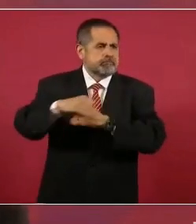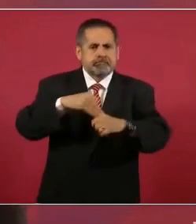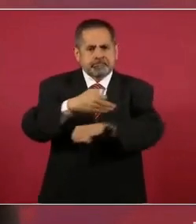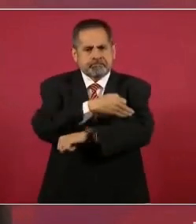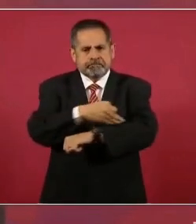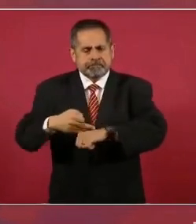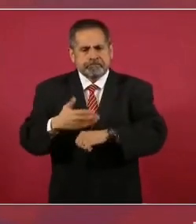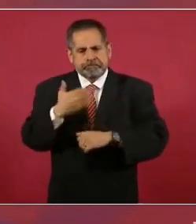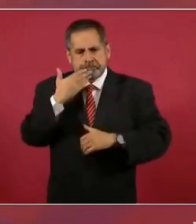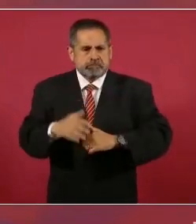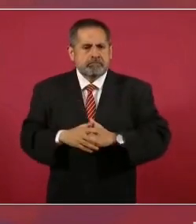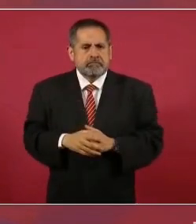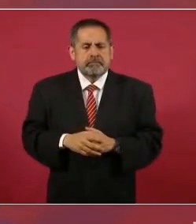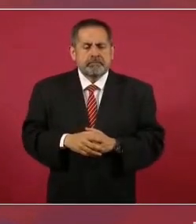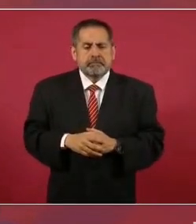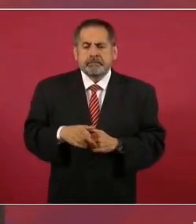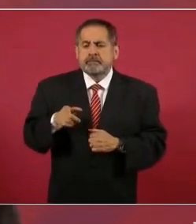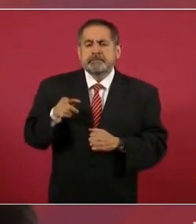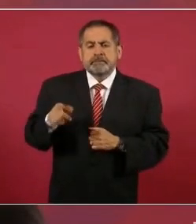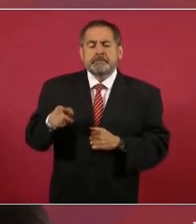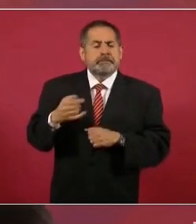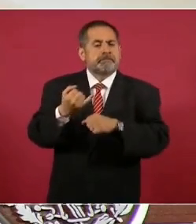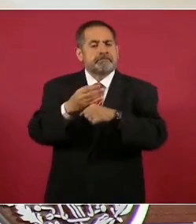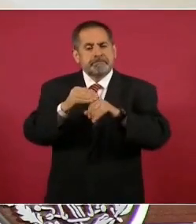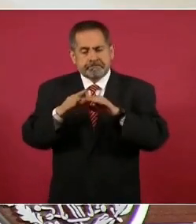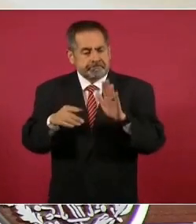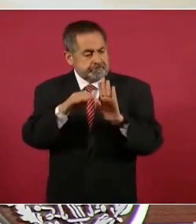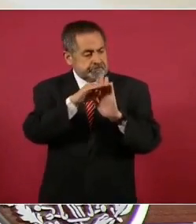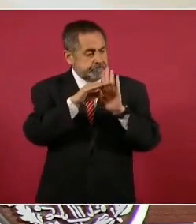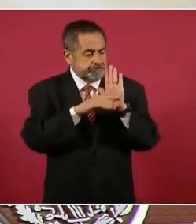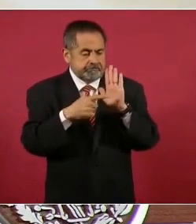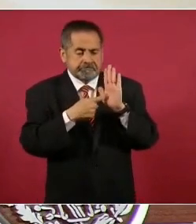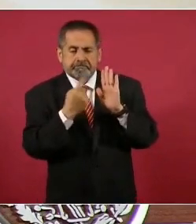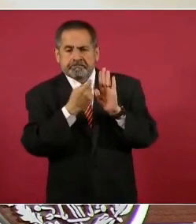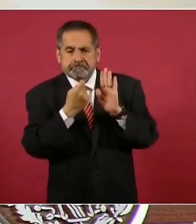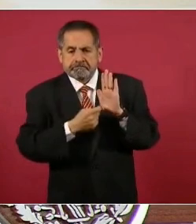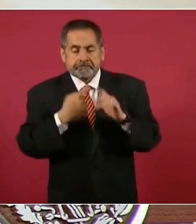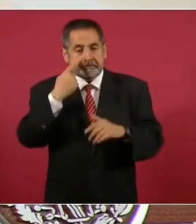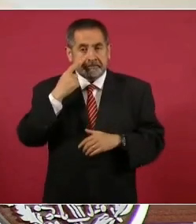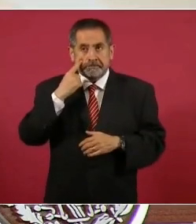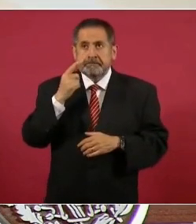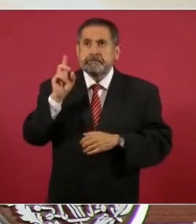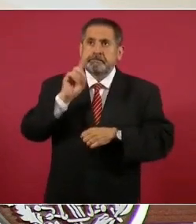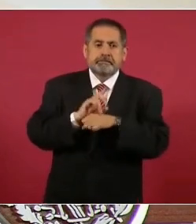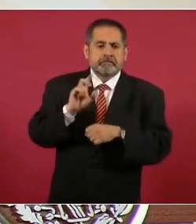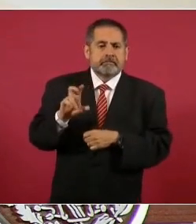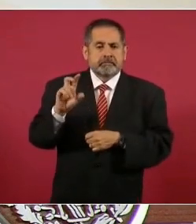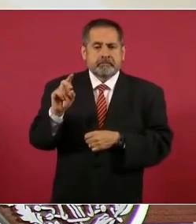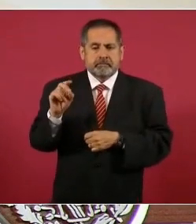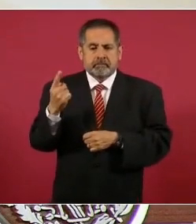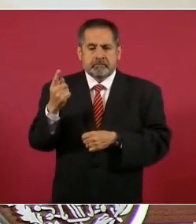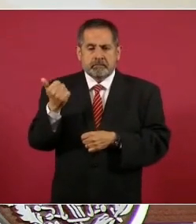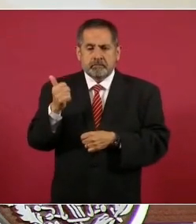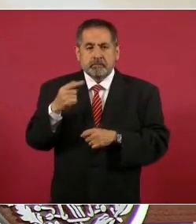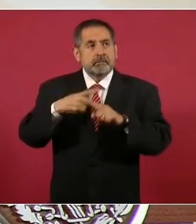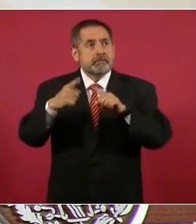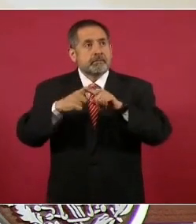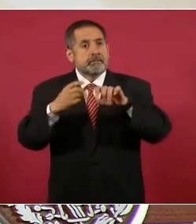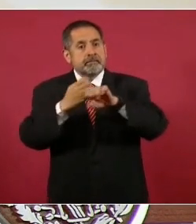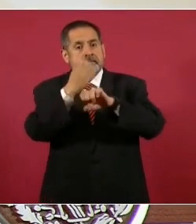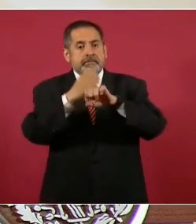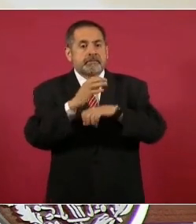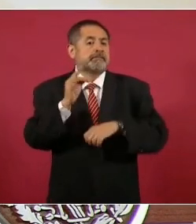en este informe se muestran los datos que al 31 de agosto envían las 32